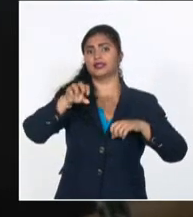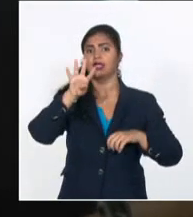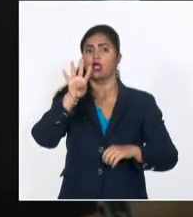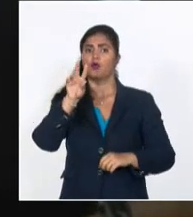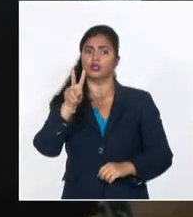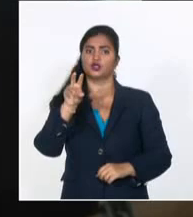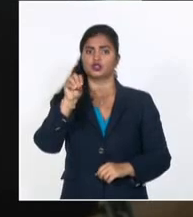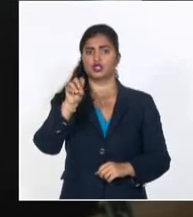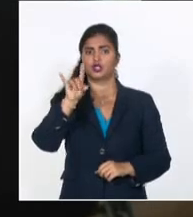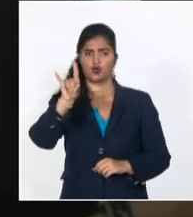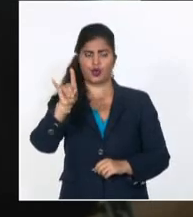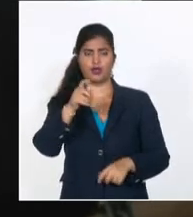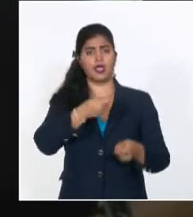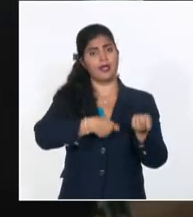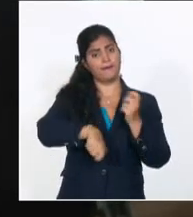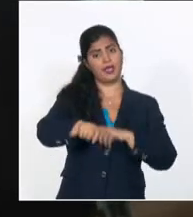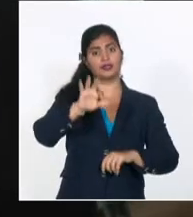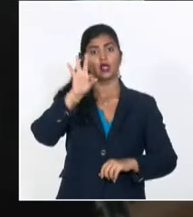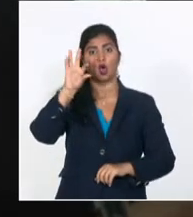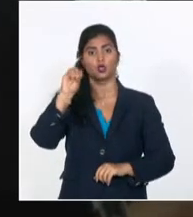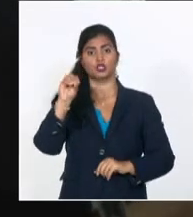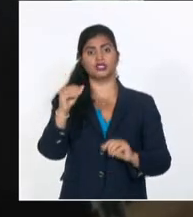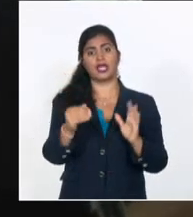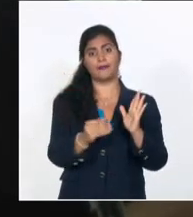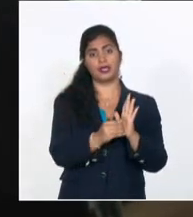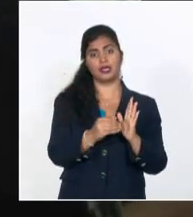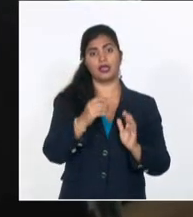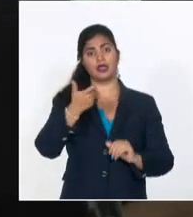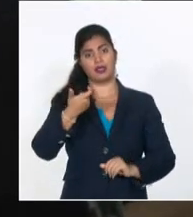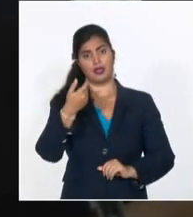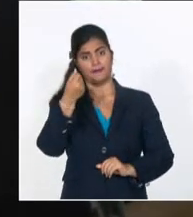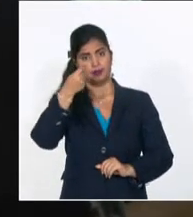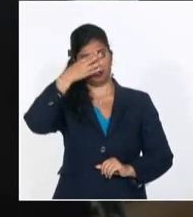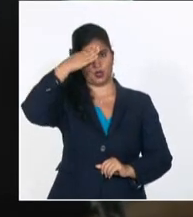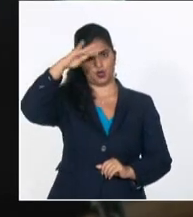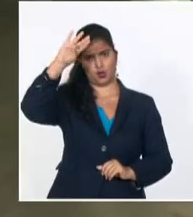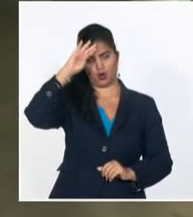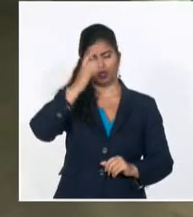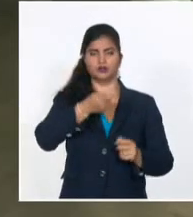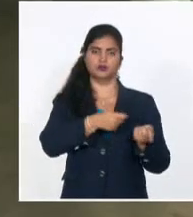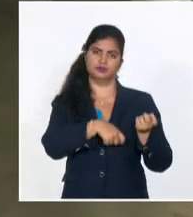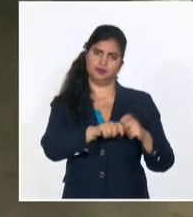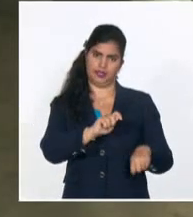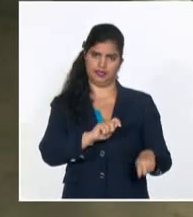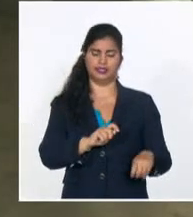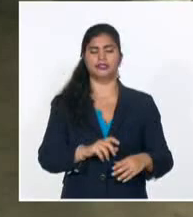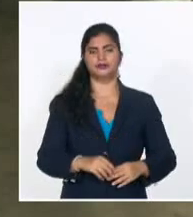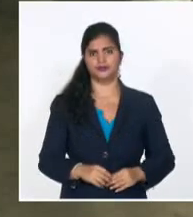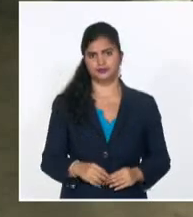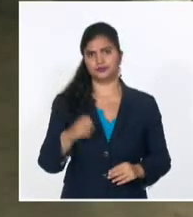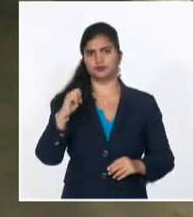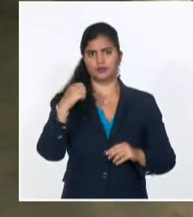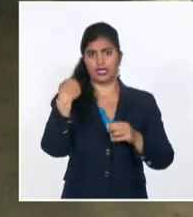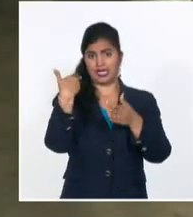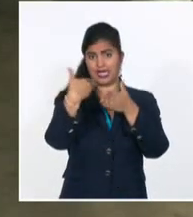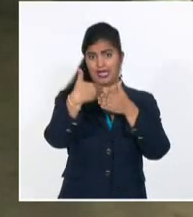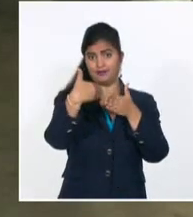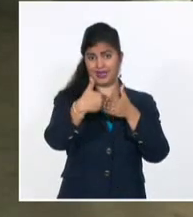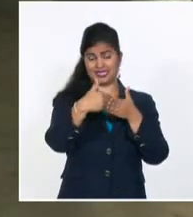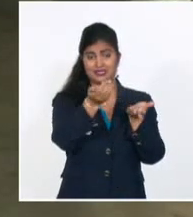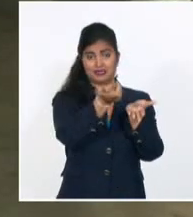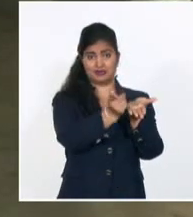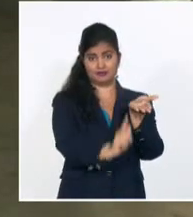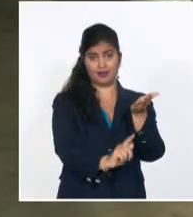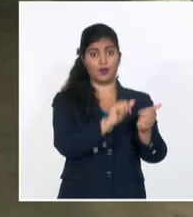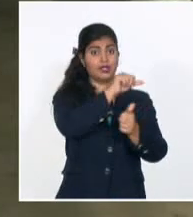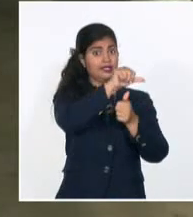mil pesos en moneda nacional y que creemos que va a tener un gran impacto, como lo tuvo en La Habana las ventas que iniciamos ahí. La empresa de vehículos eléctricos del Caribe